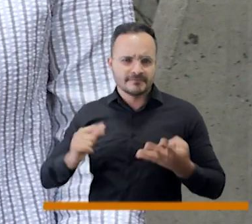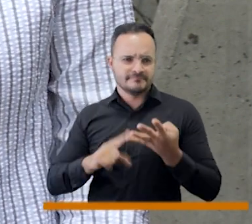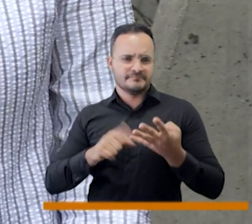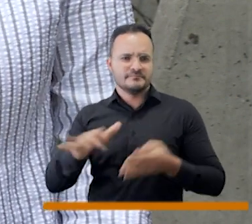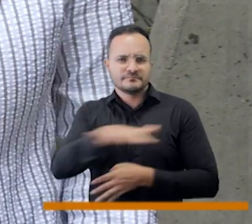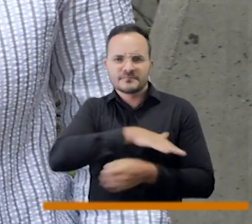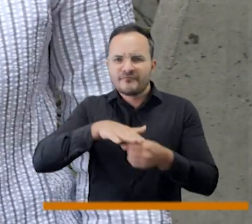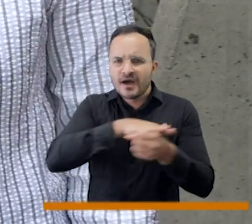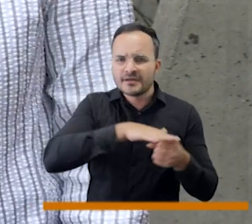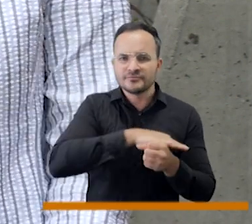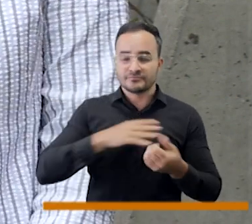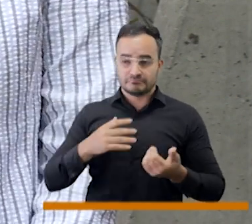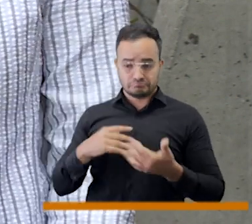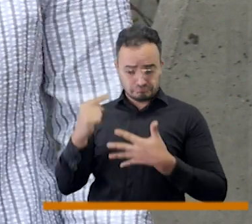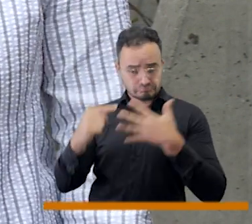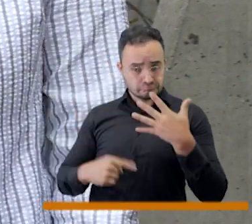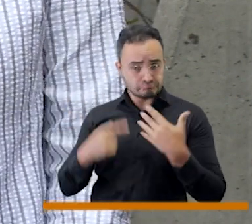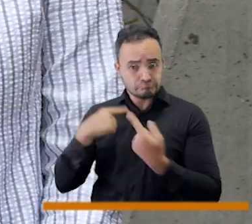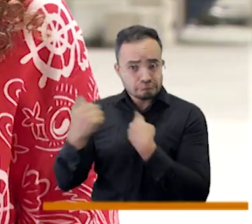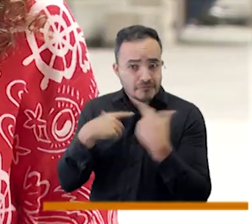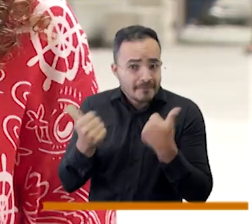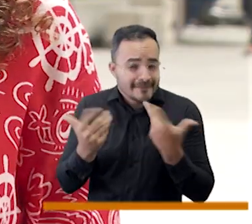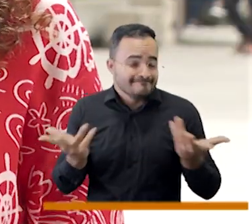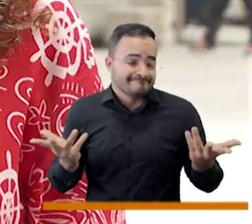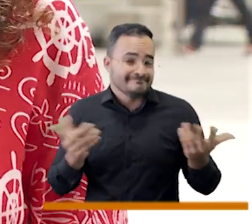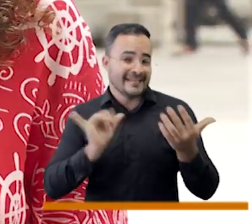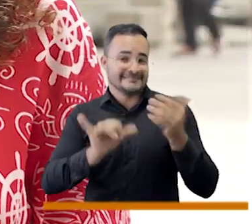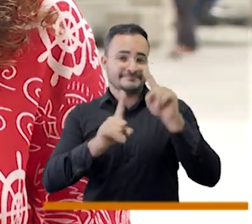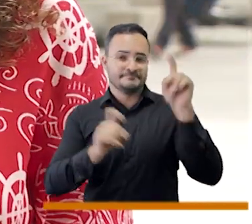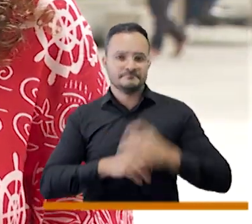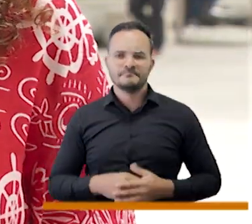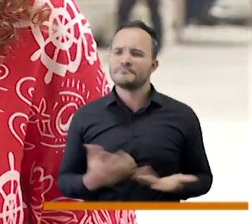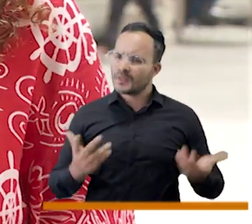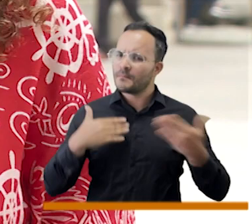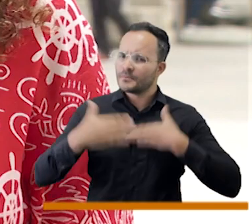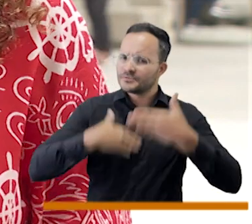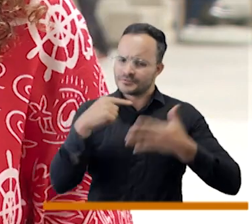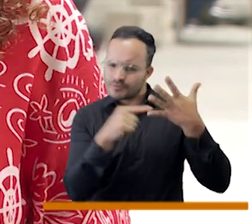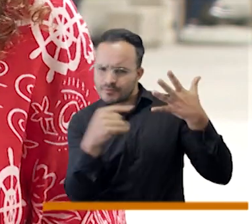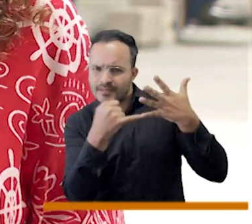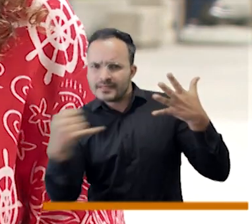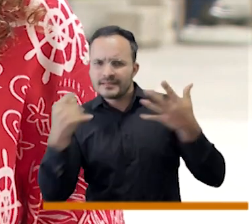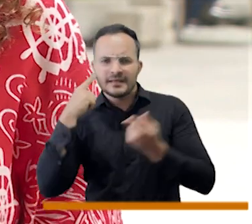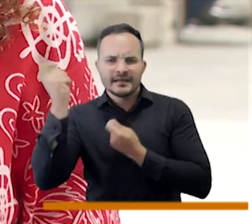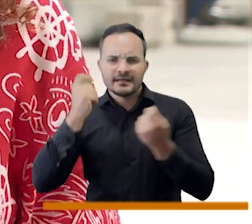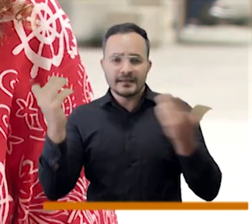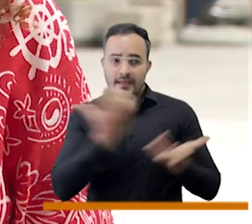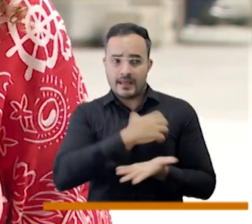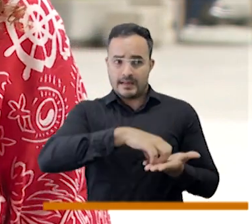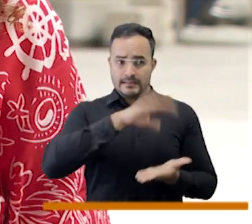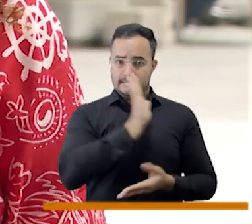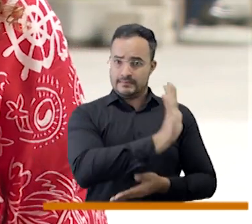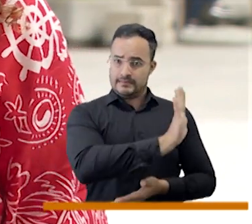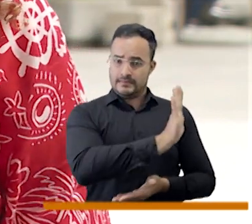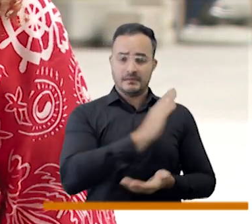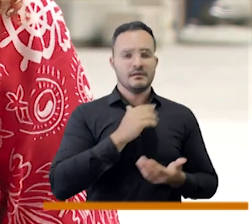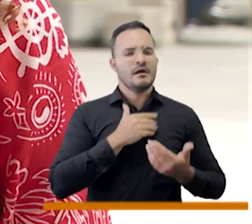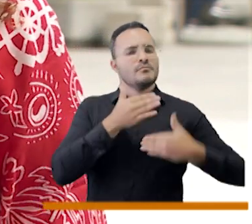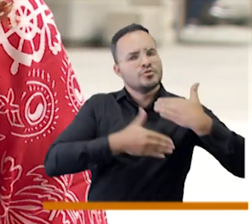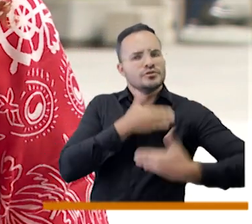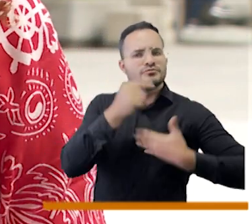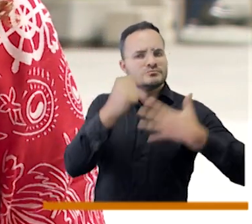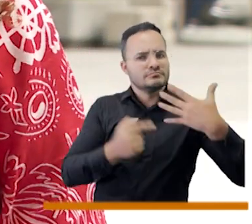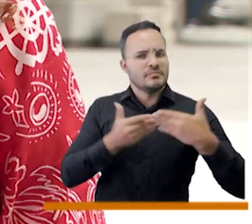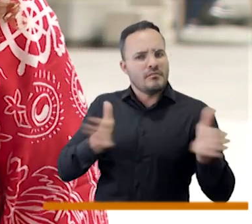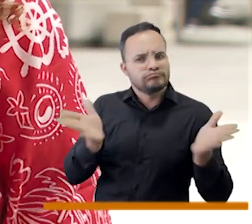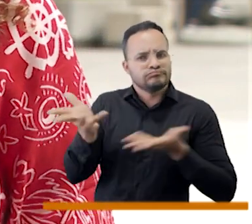públicos, privados y comunitarios para gobernar? El propósito de esta línea estratégica es fortalecer las capacidades institucionales de